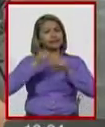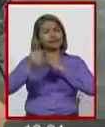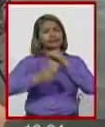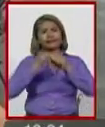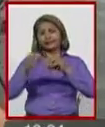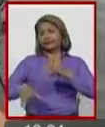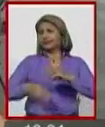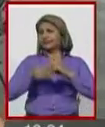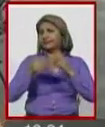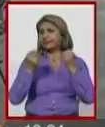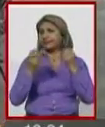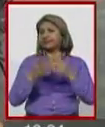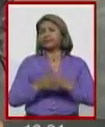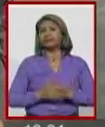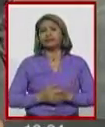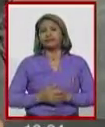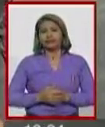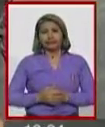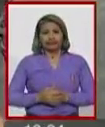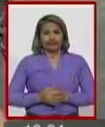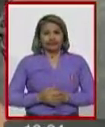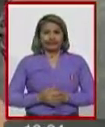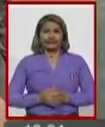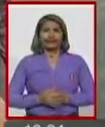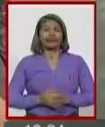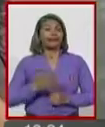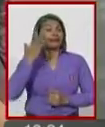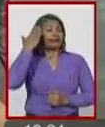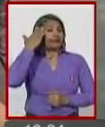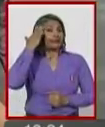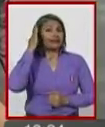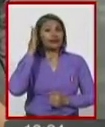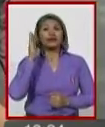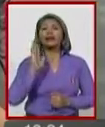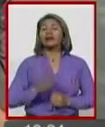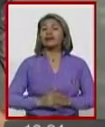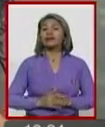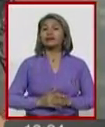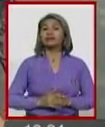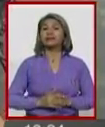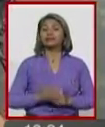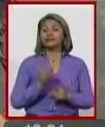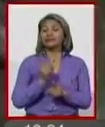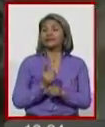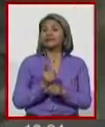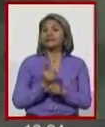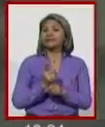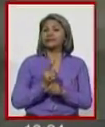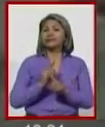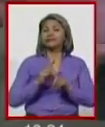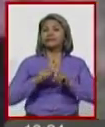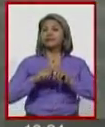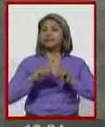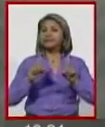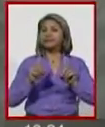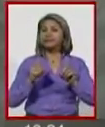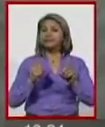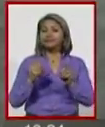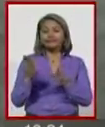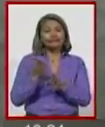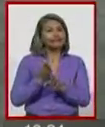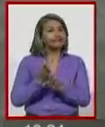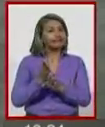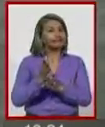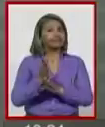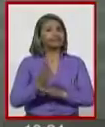anualmente? Y bueno, no sé qué tan correcto es, pero hay que ajustarse,